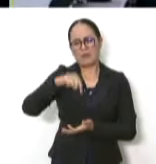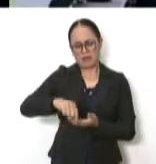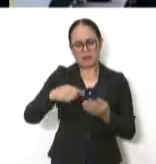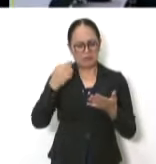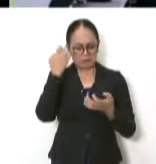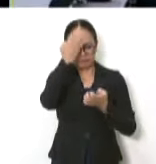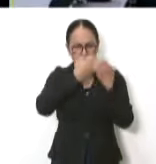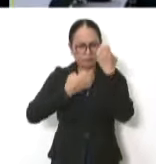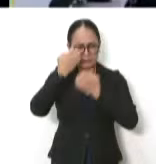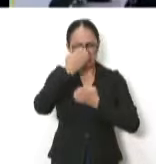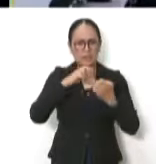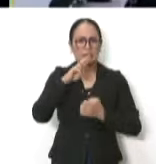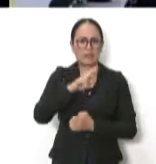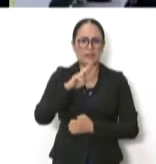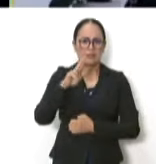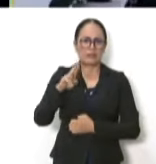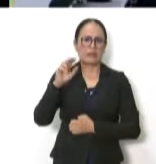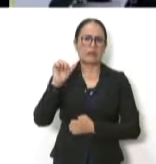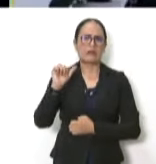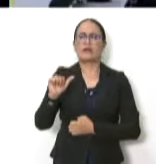en revisión